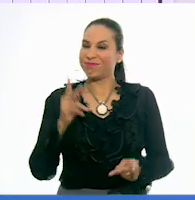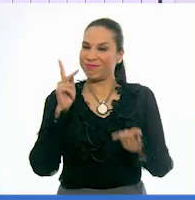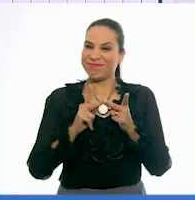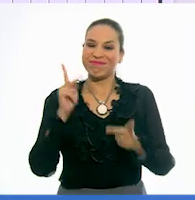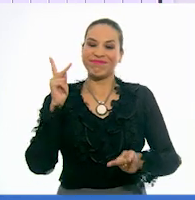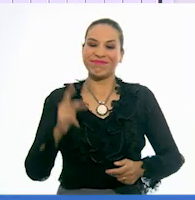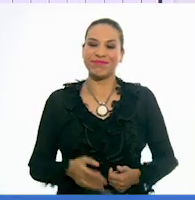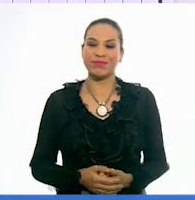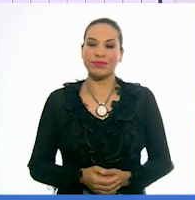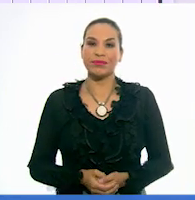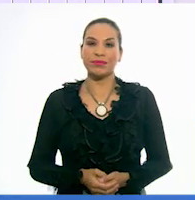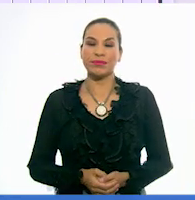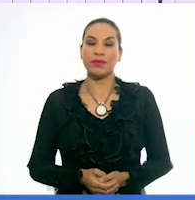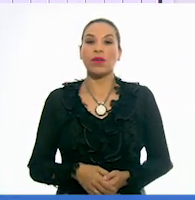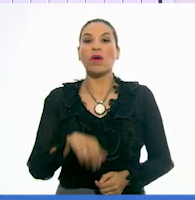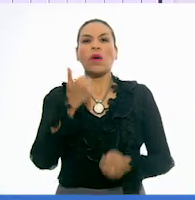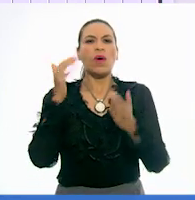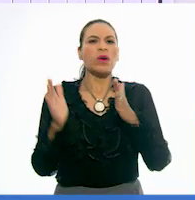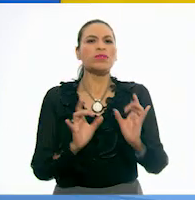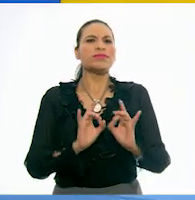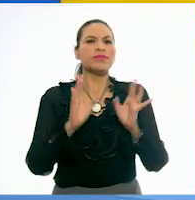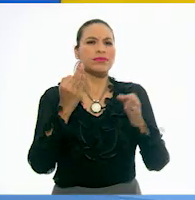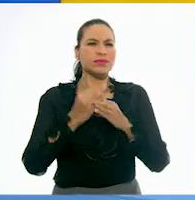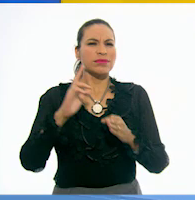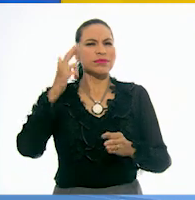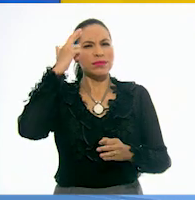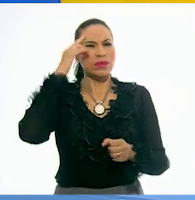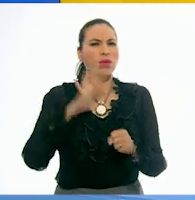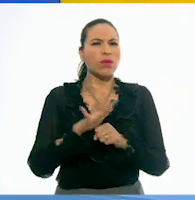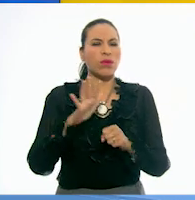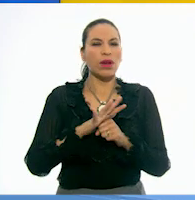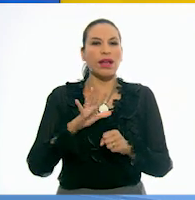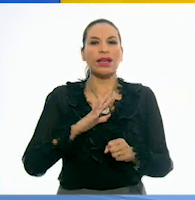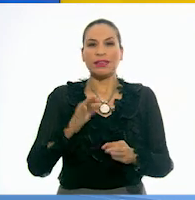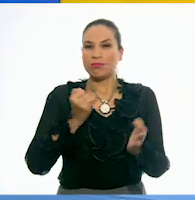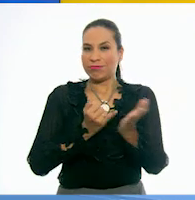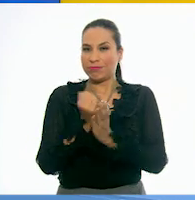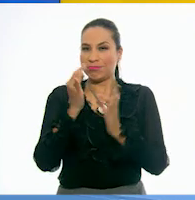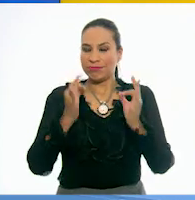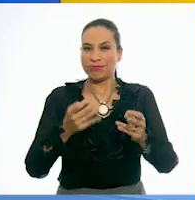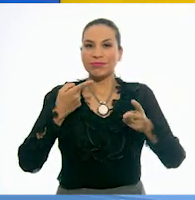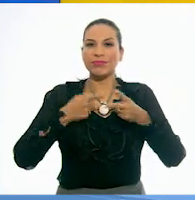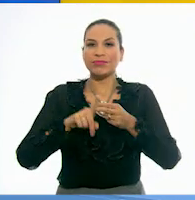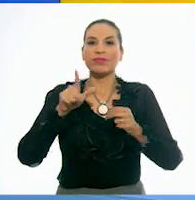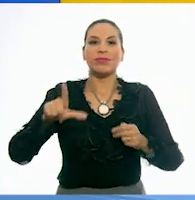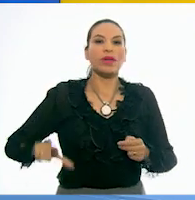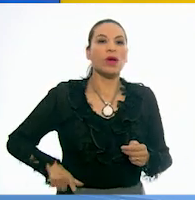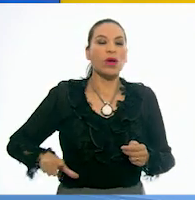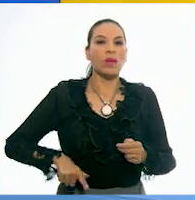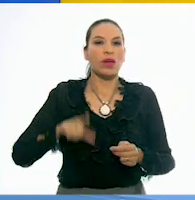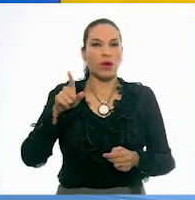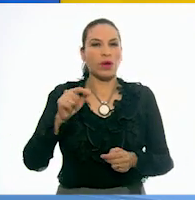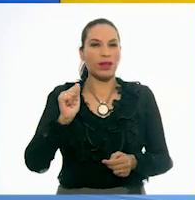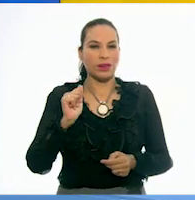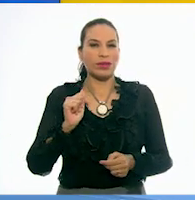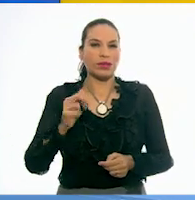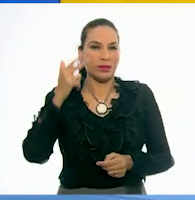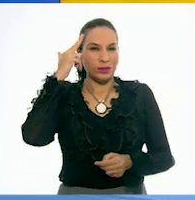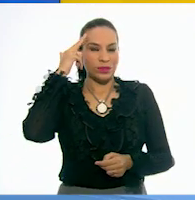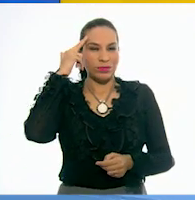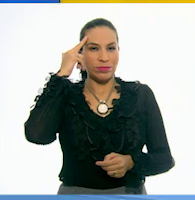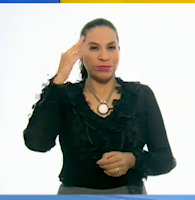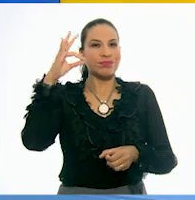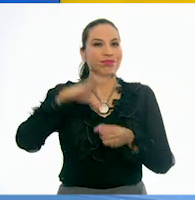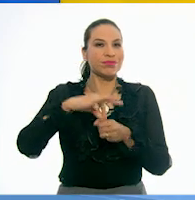Perfecto. El siguiente evento que vamos a recordar marcó oficialmente el inicio del gobierno de Porfirio Díaz, es decir,